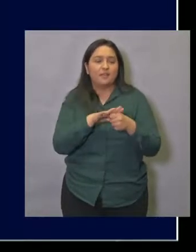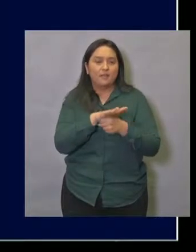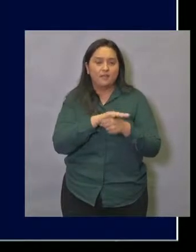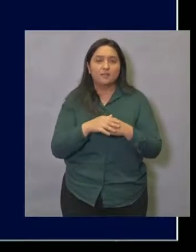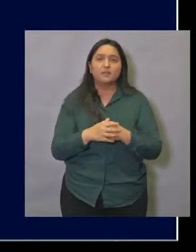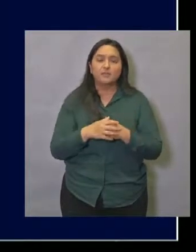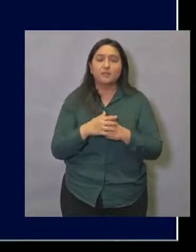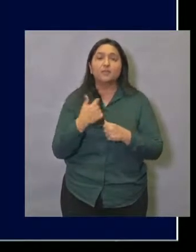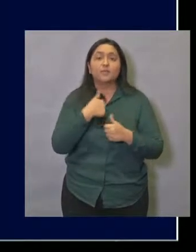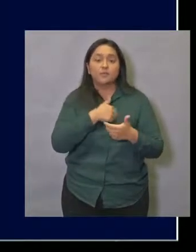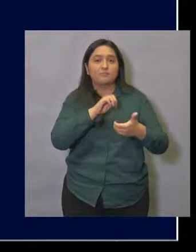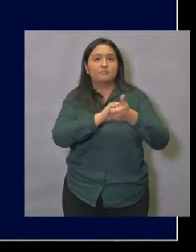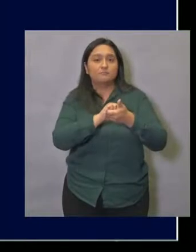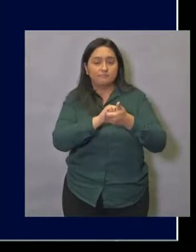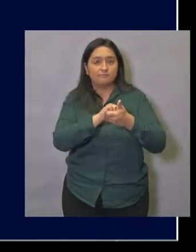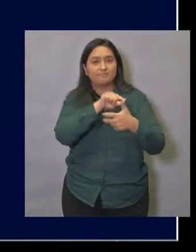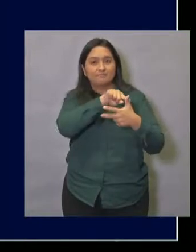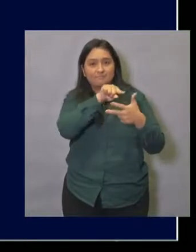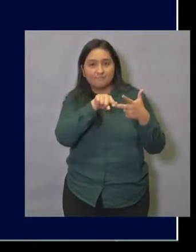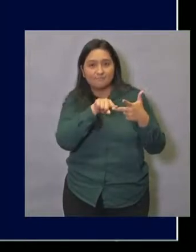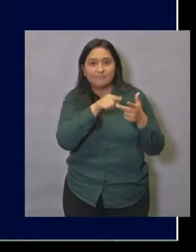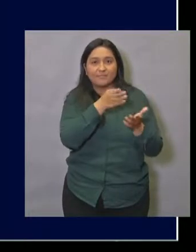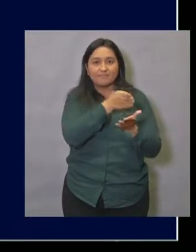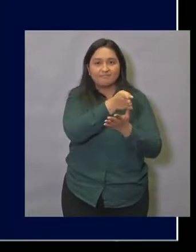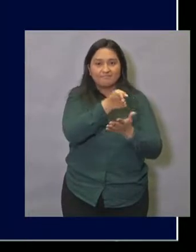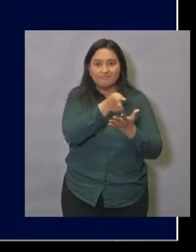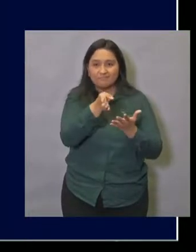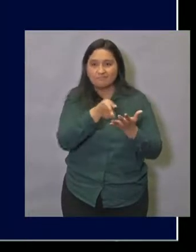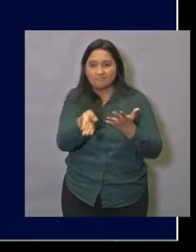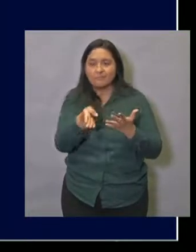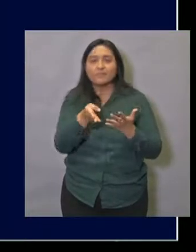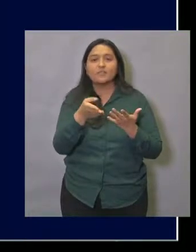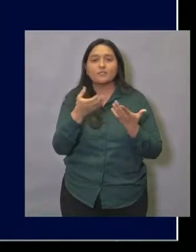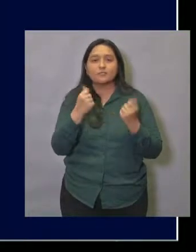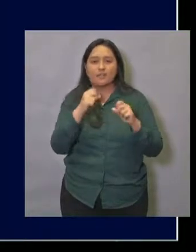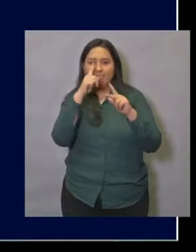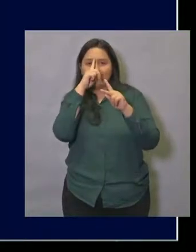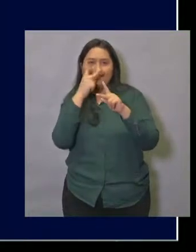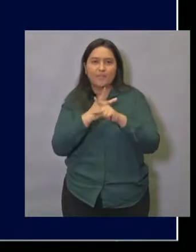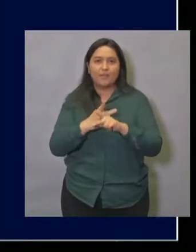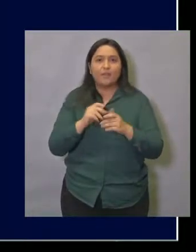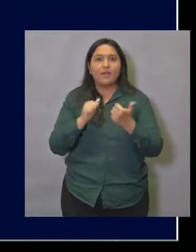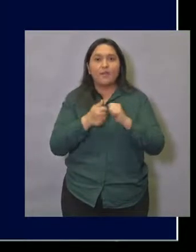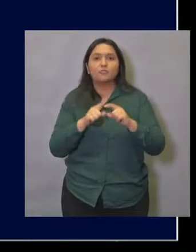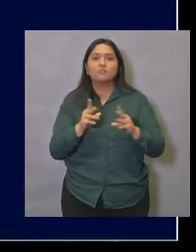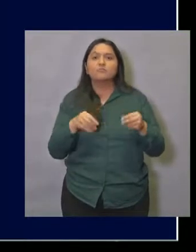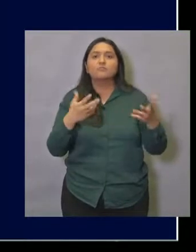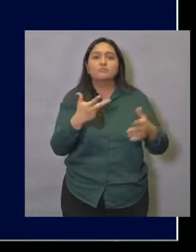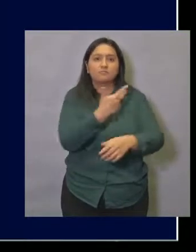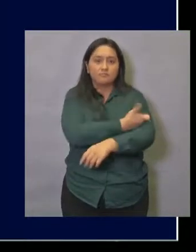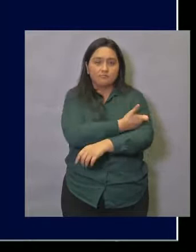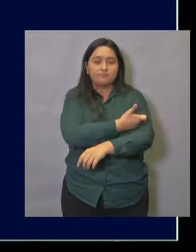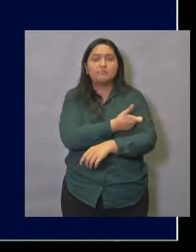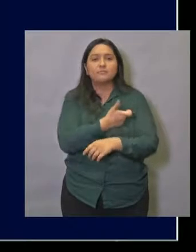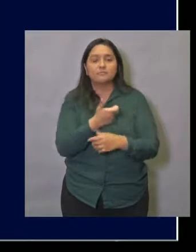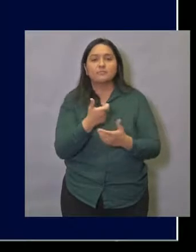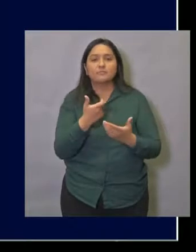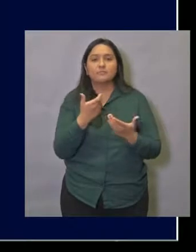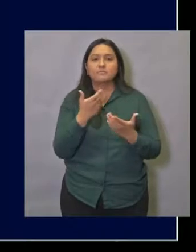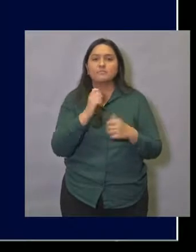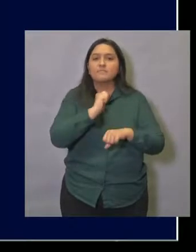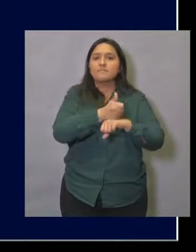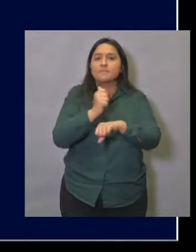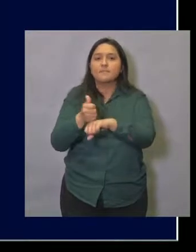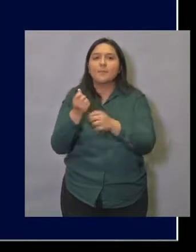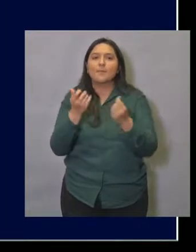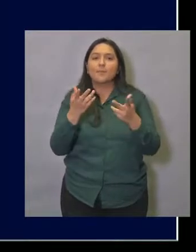trabajando con estos sectores y otros socios para finalizar las estrategias de vacunación que ofrecen múltiples sitios donde los trabajadores elegibles